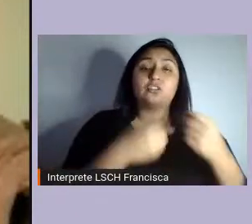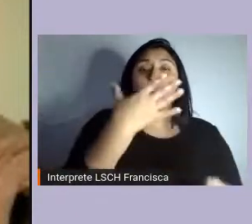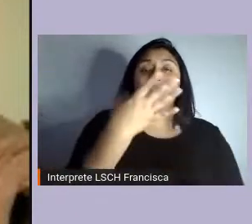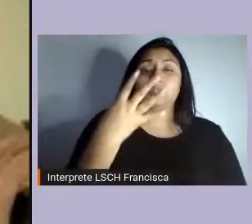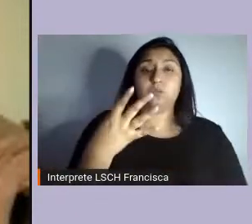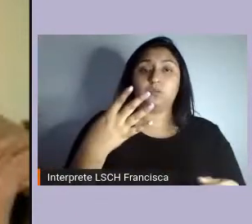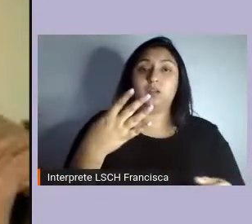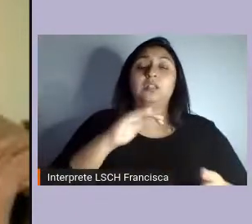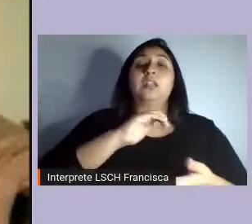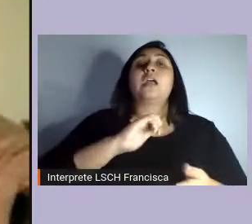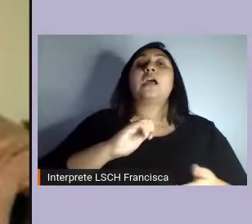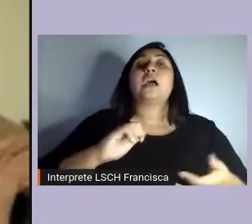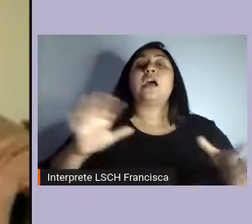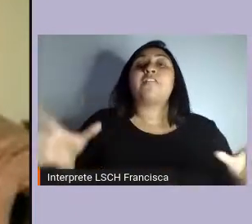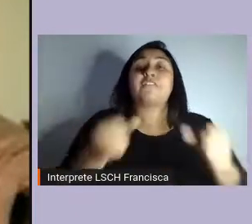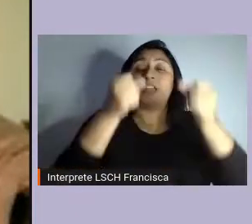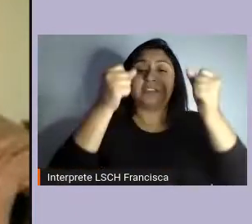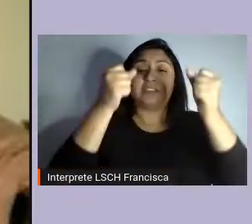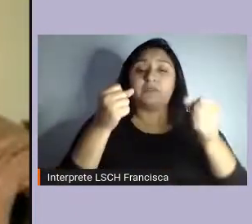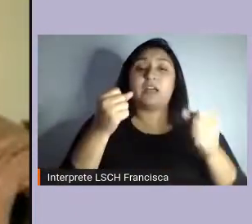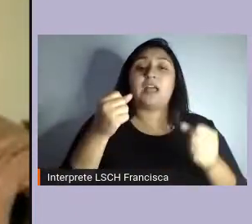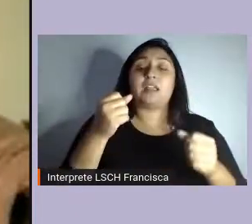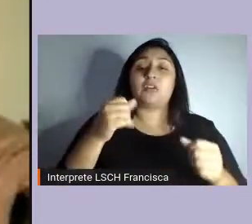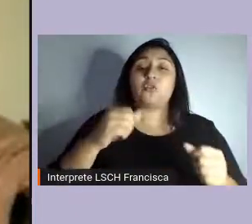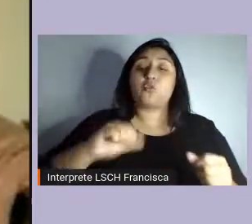la Juventud en Varsovia